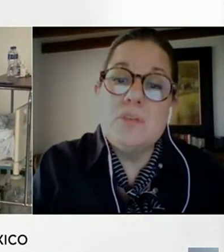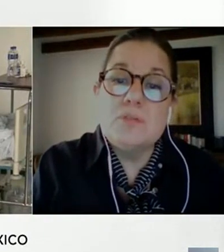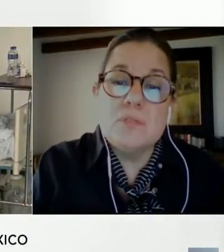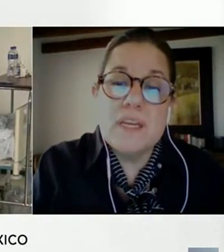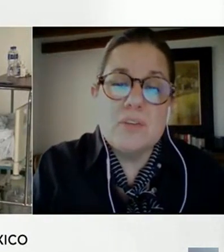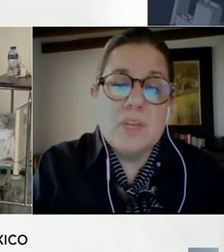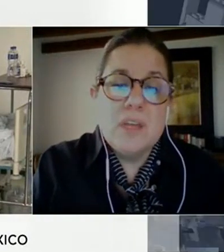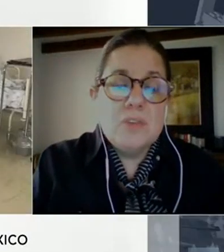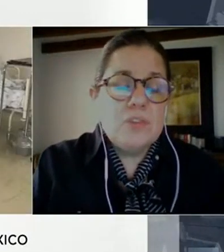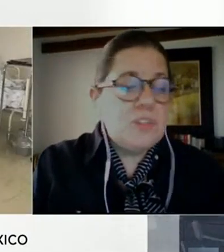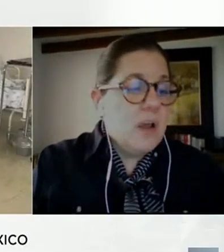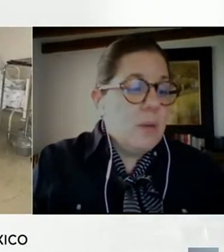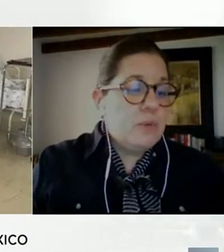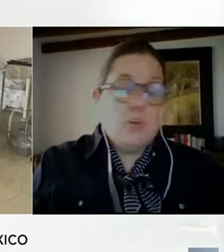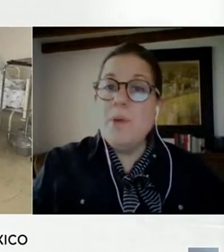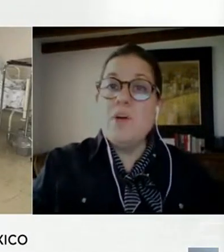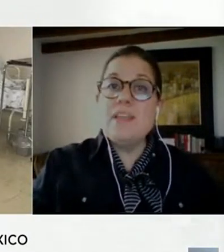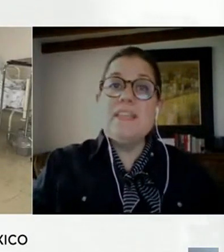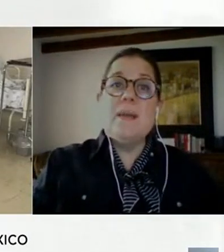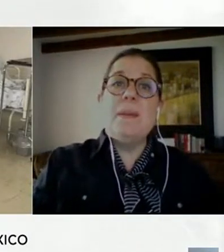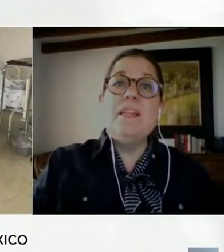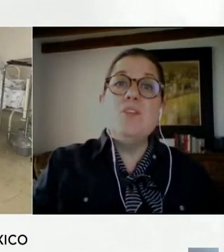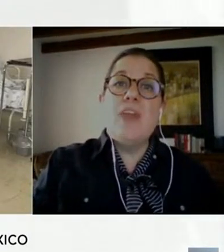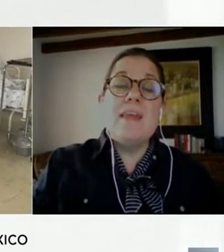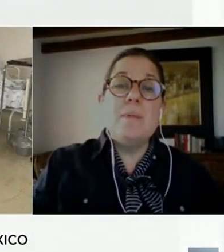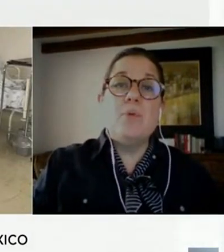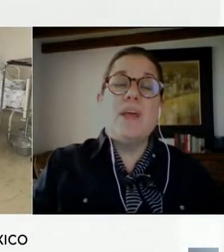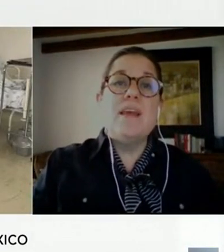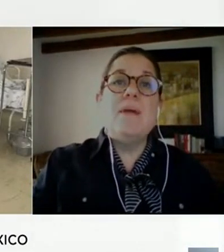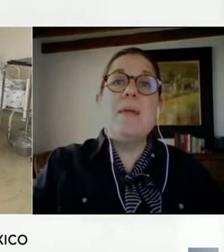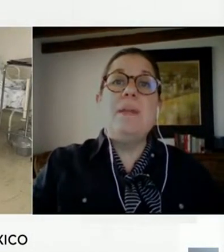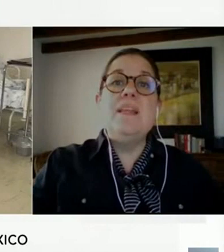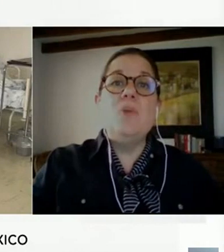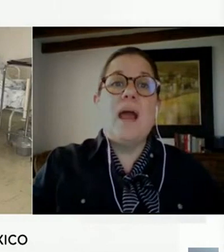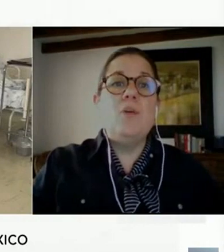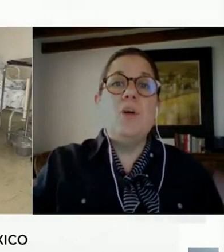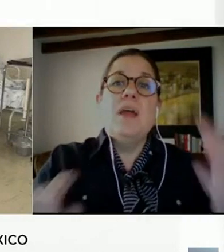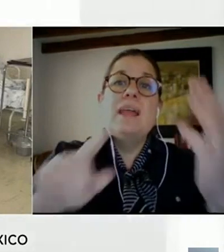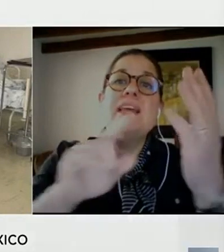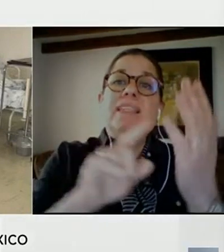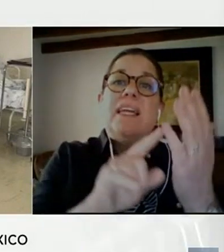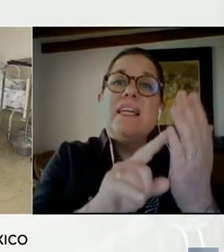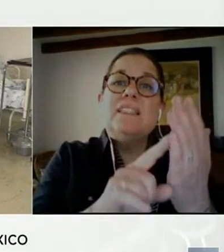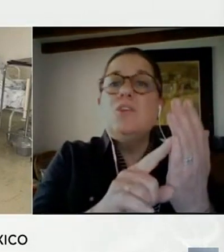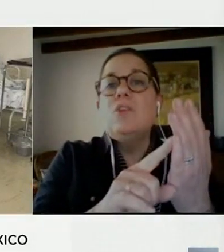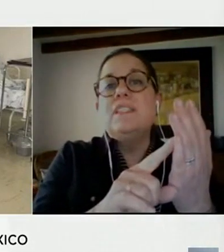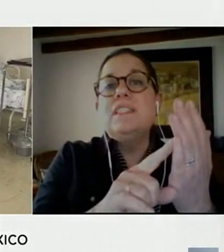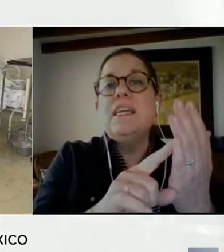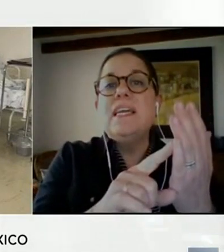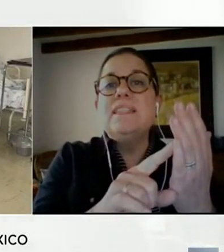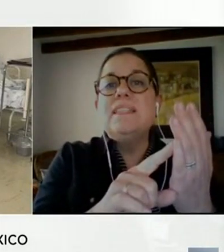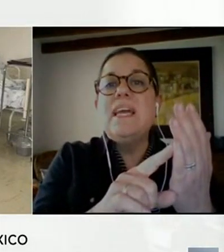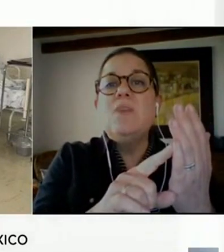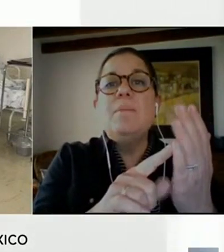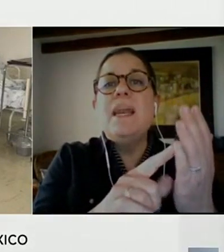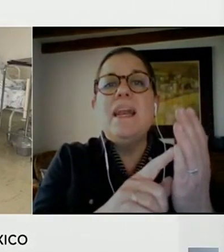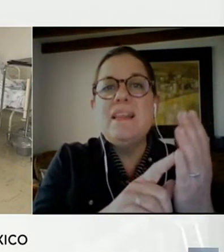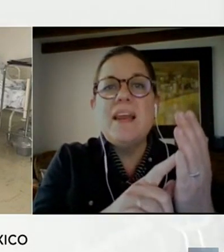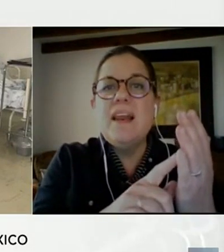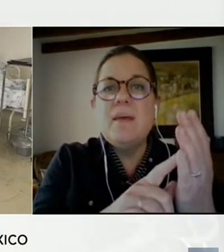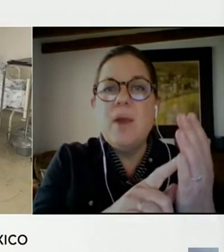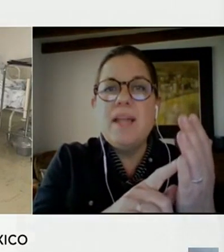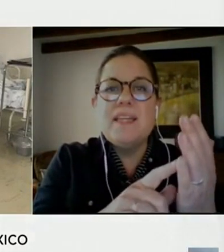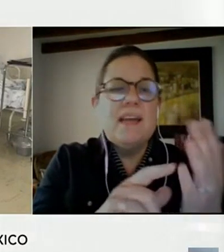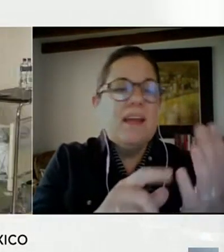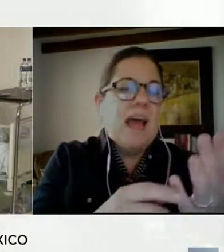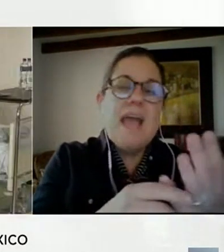la propagación de los contagios. Entonces, pues, yo no veo que se haya aprendido nada porque de haber aprendido algo ya estarían haciendo lo que se tiene que hacer y